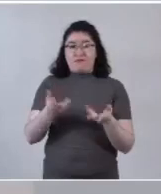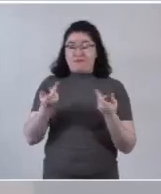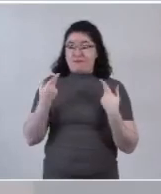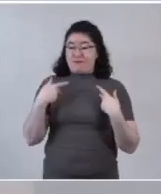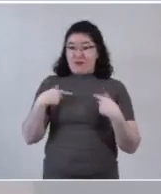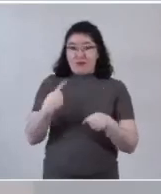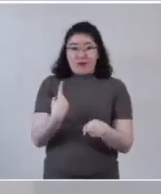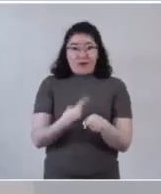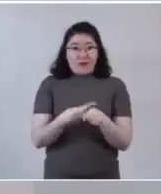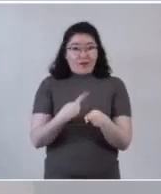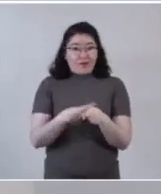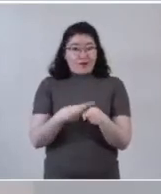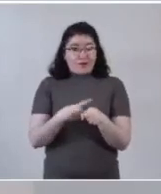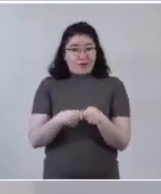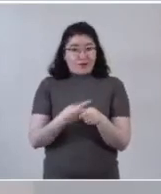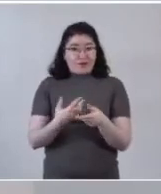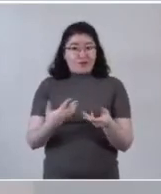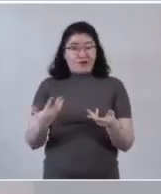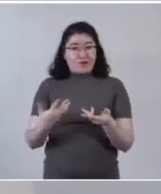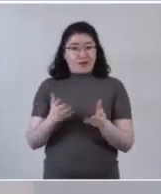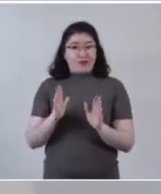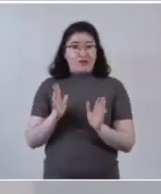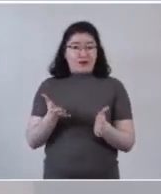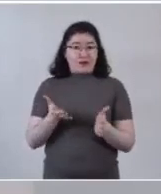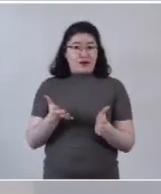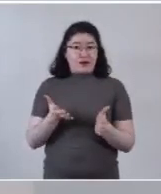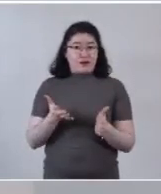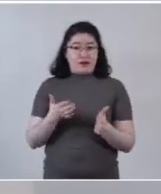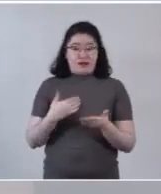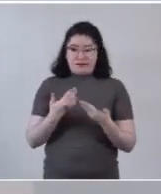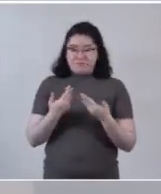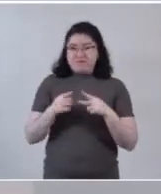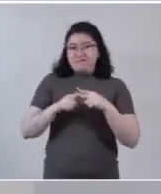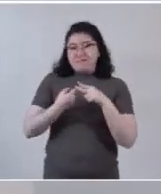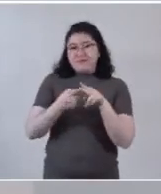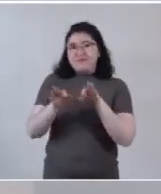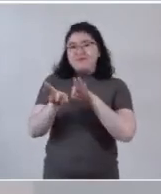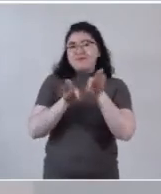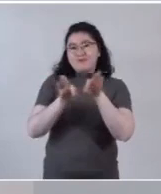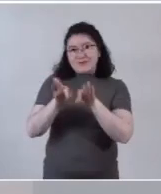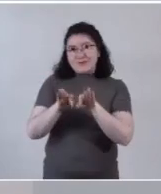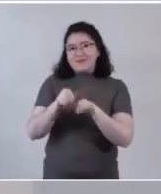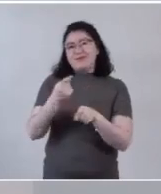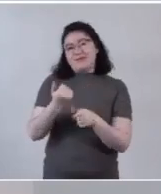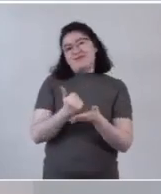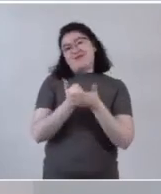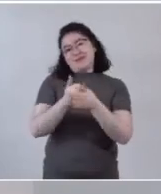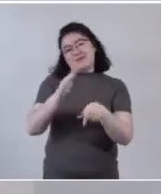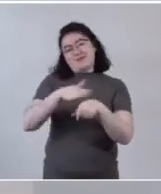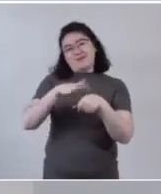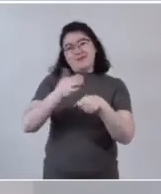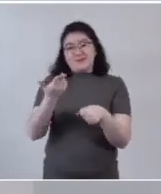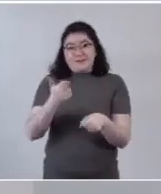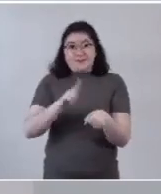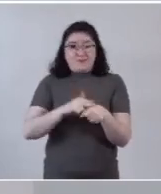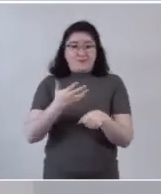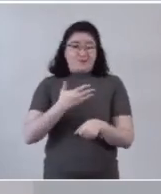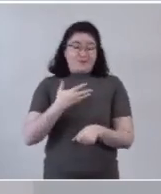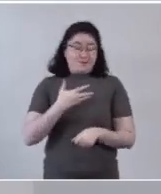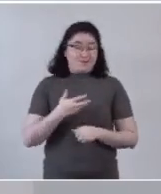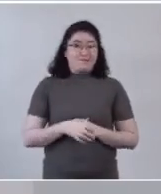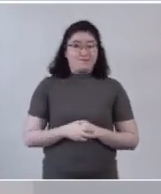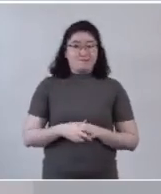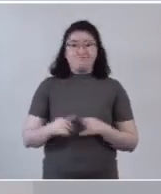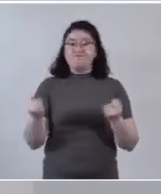de COVID-19, ya abrió sus puertas y eso amplía la capacidad hospitalaria. Además,